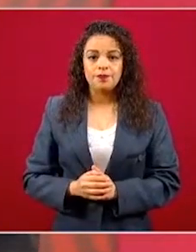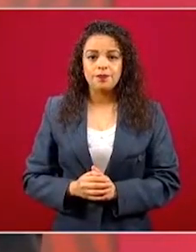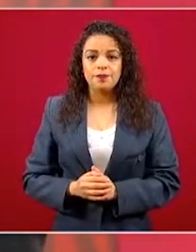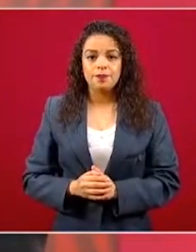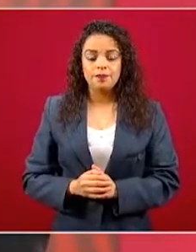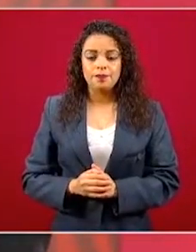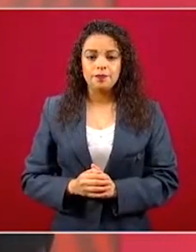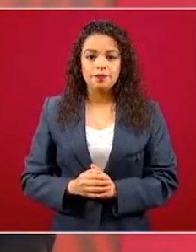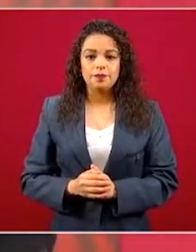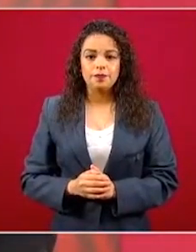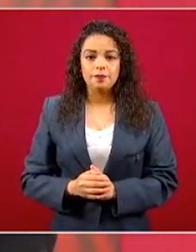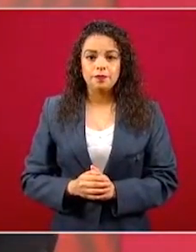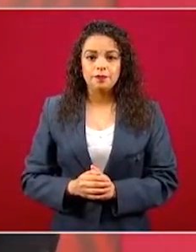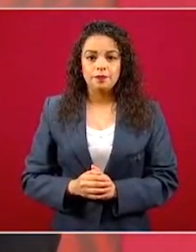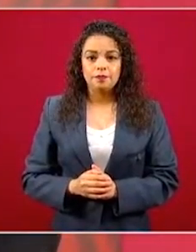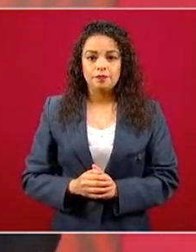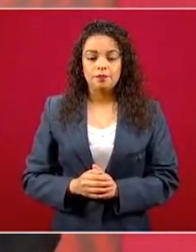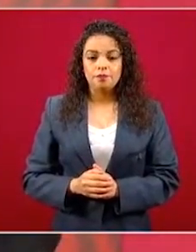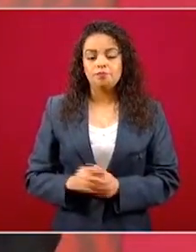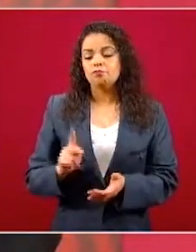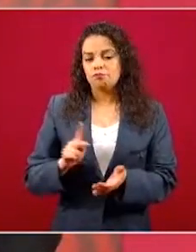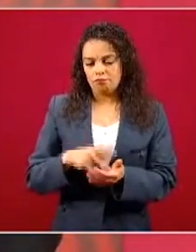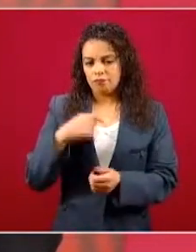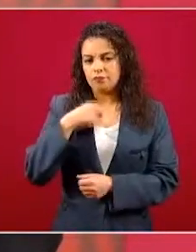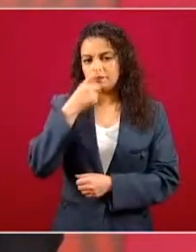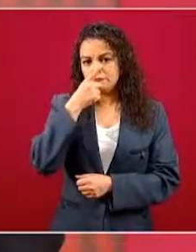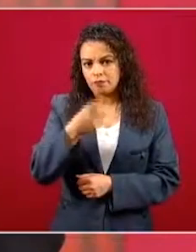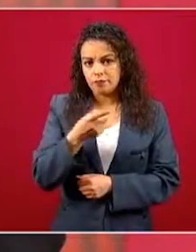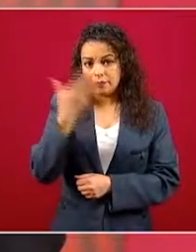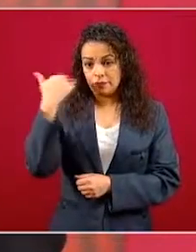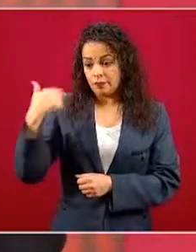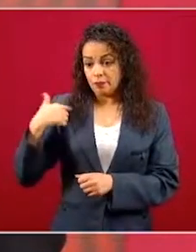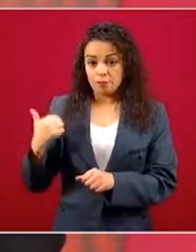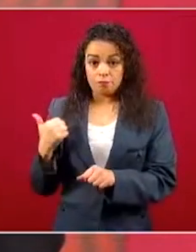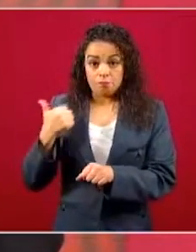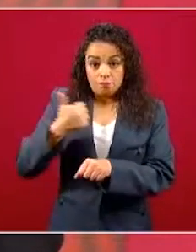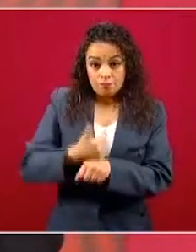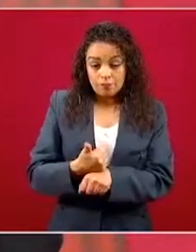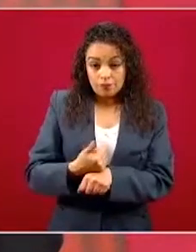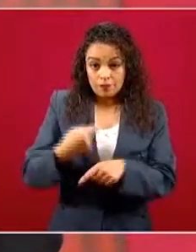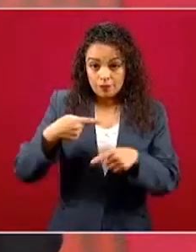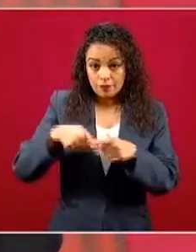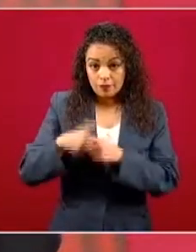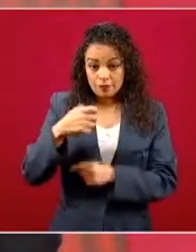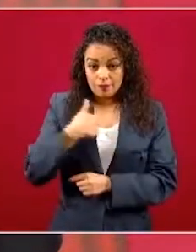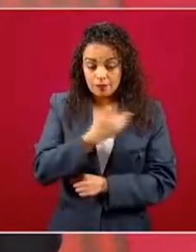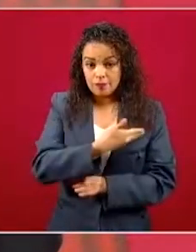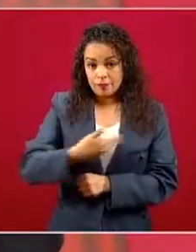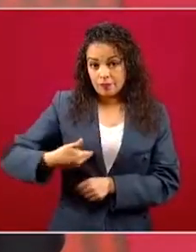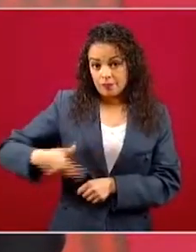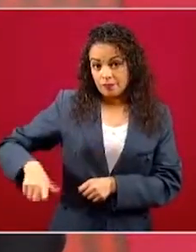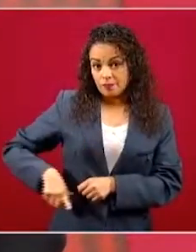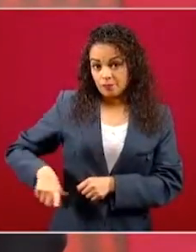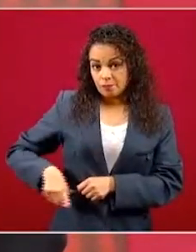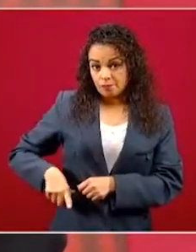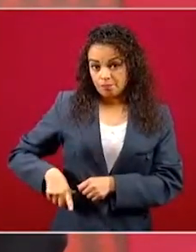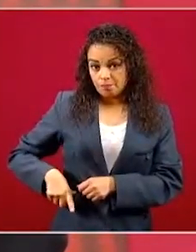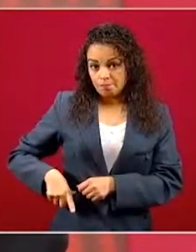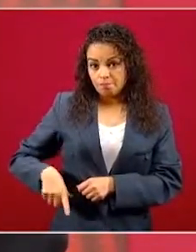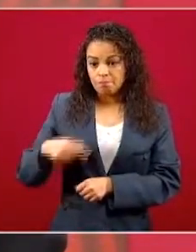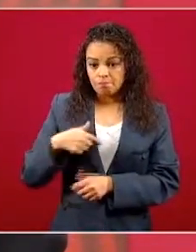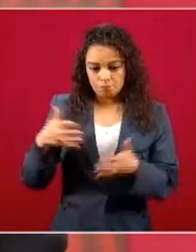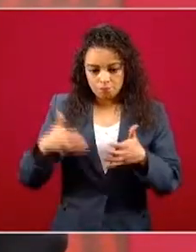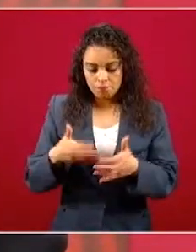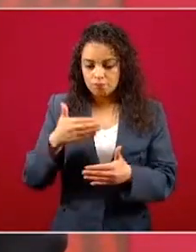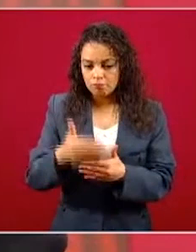que iniciamos, repito, este gobierno, y por nuestro proceder respetuoso